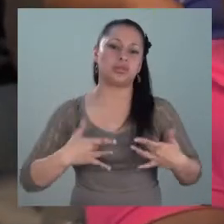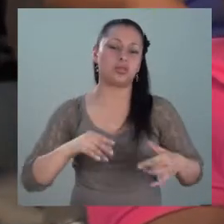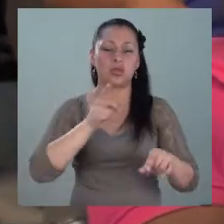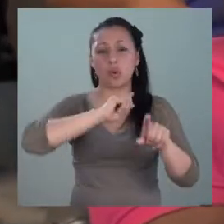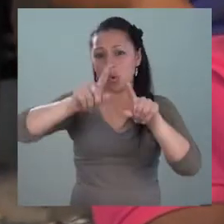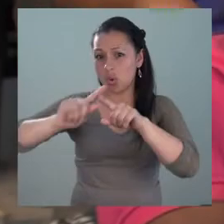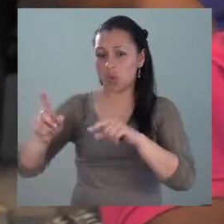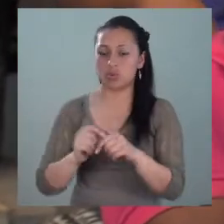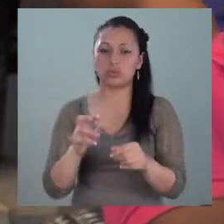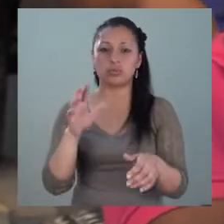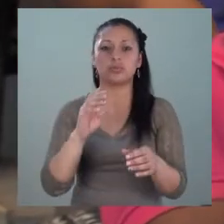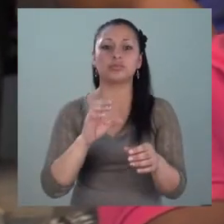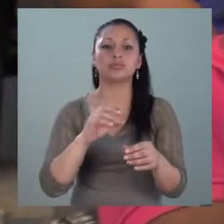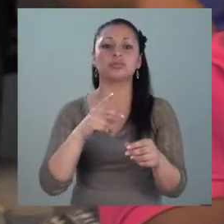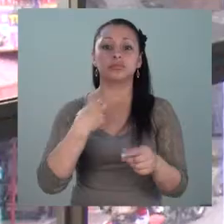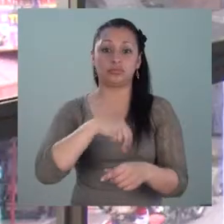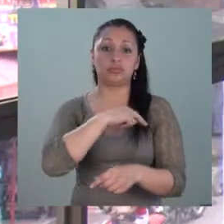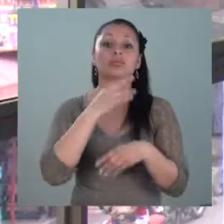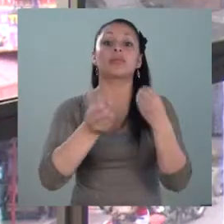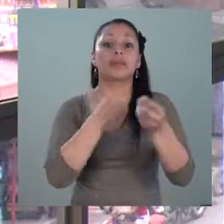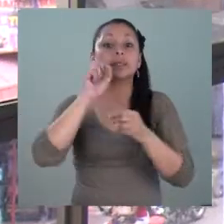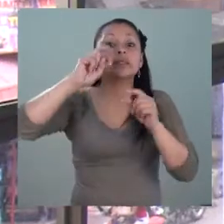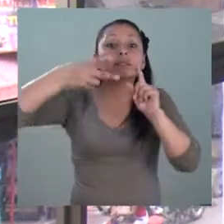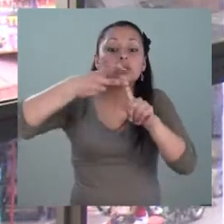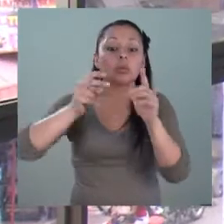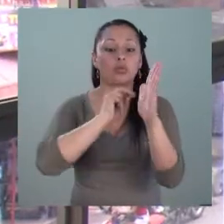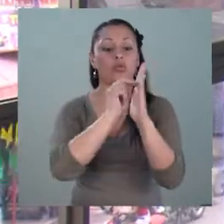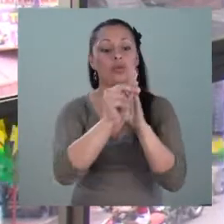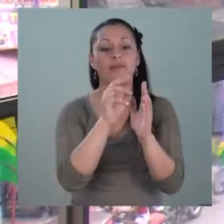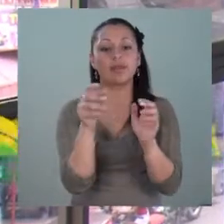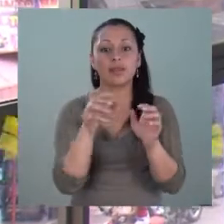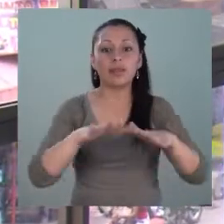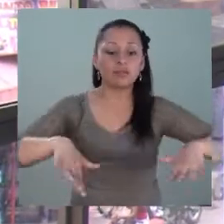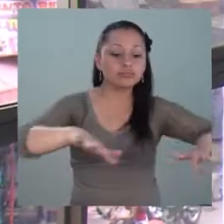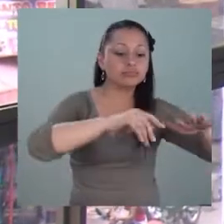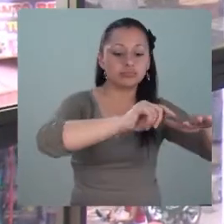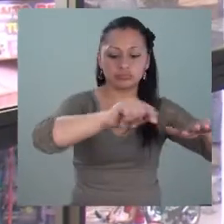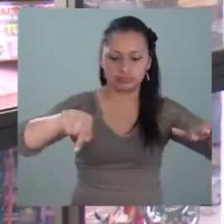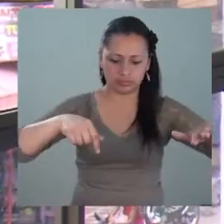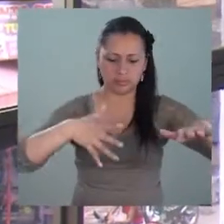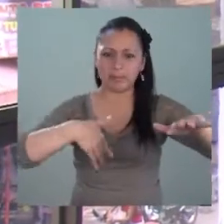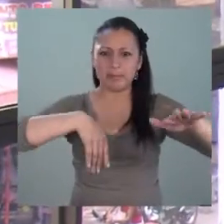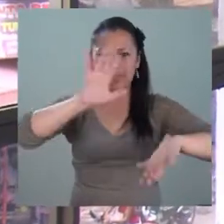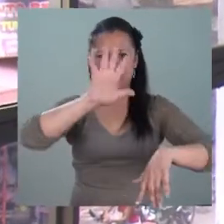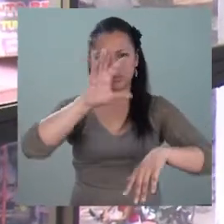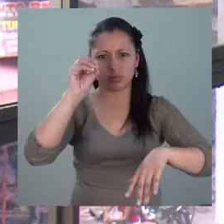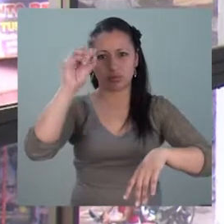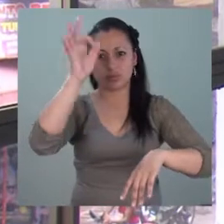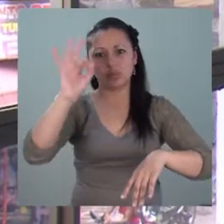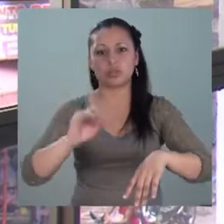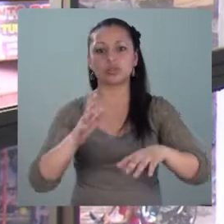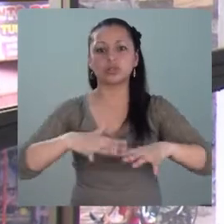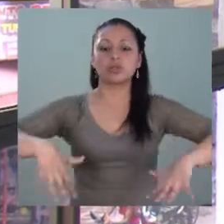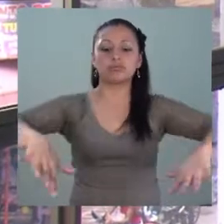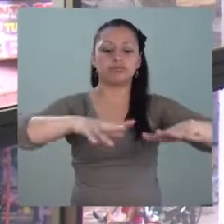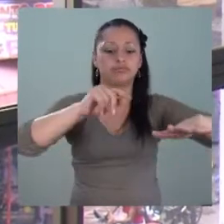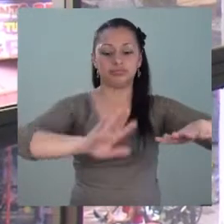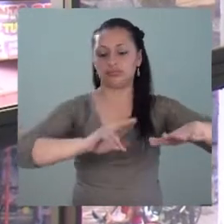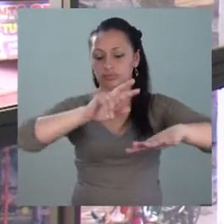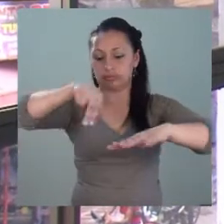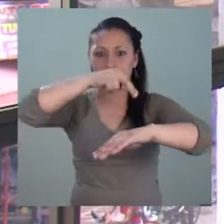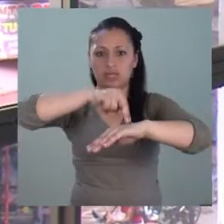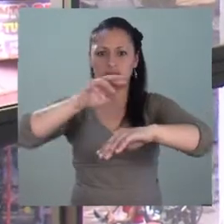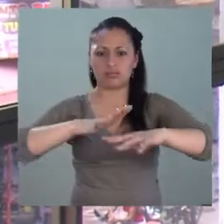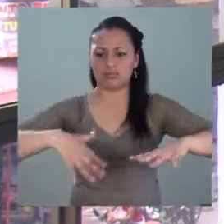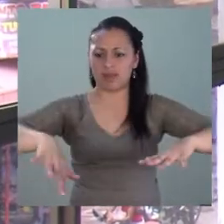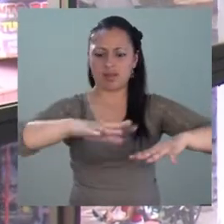de la comunidad del puerto. Nosotros somos la única institución del segundo nivel de la zona, abarcamos casi más del 50% del territorio